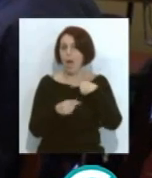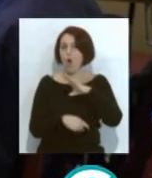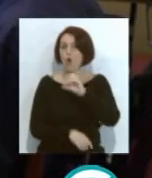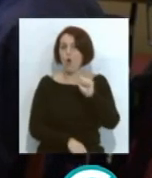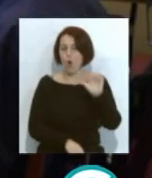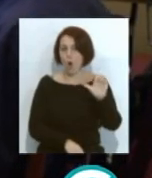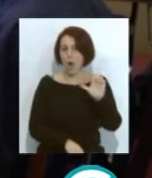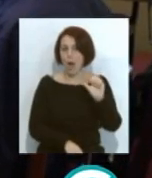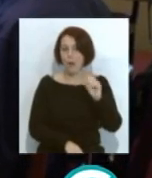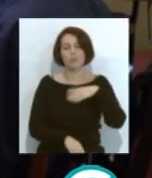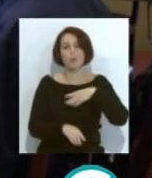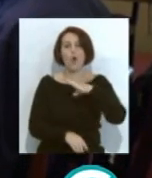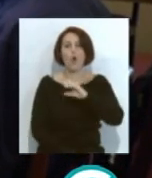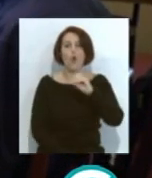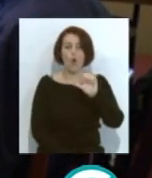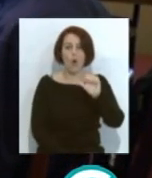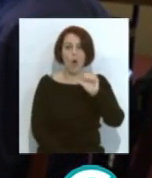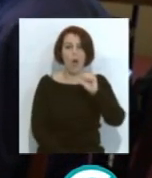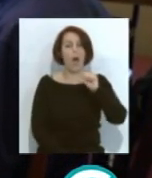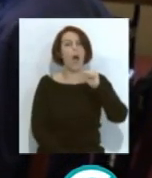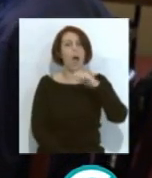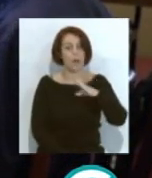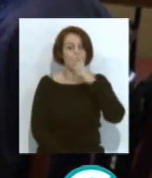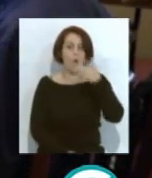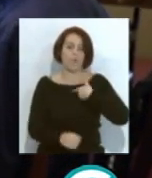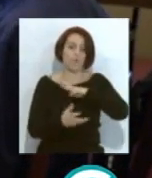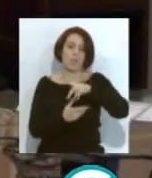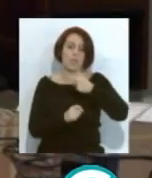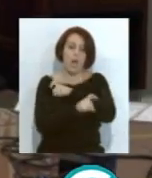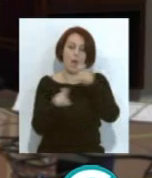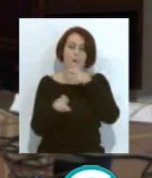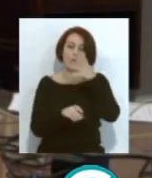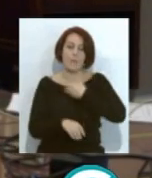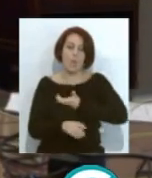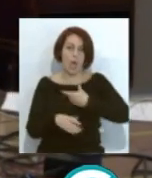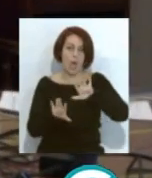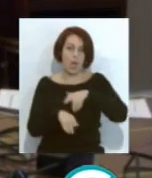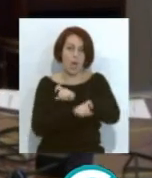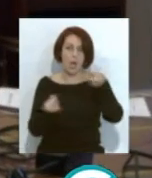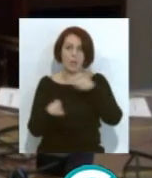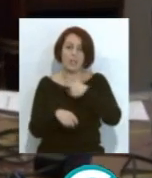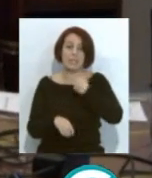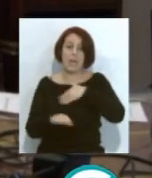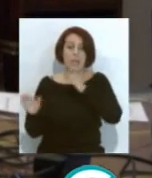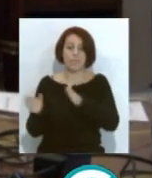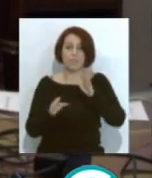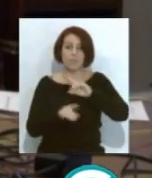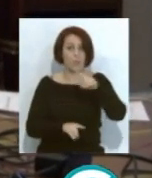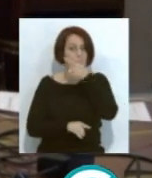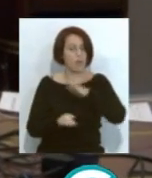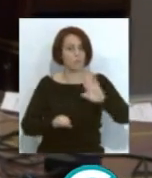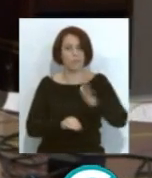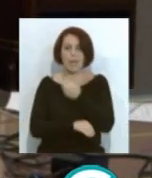COAC, tal y como se anunciaba en nota de prensa por el Ayuntamiento de Cádiz. Ya ha superado además el primer trámite, que era el